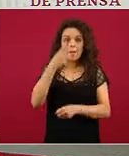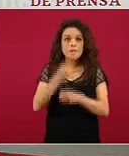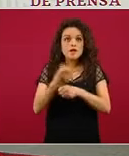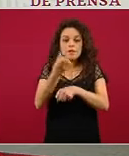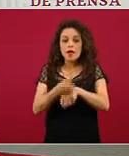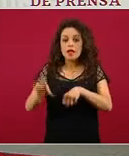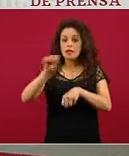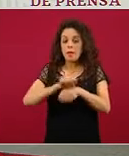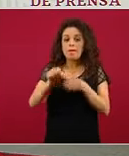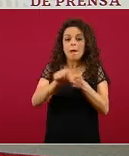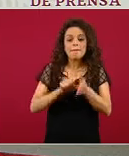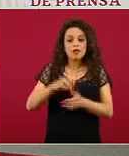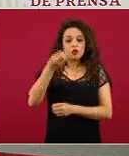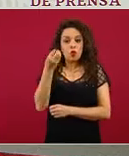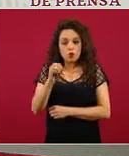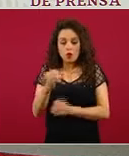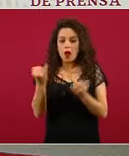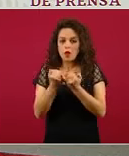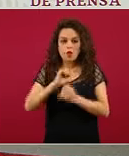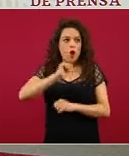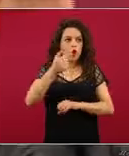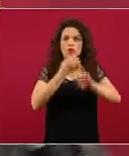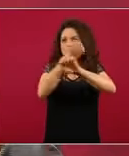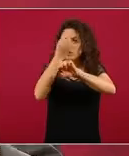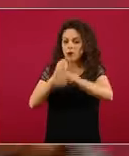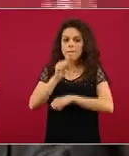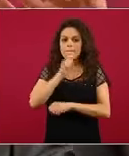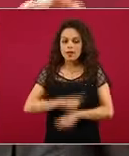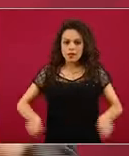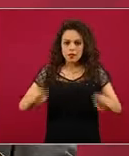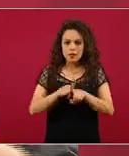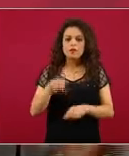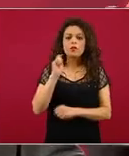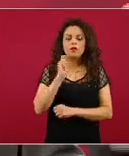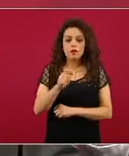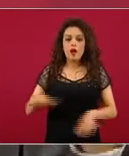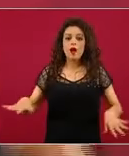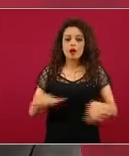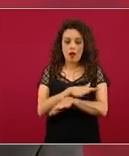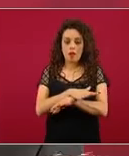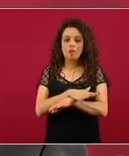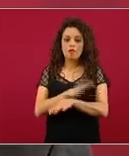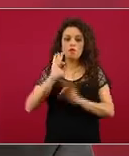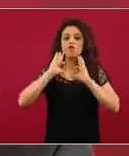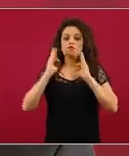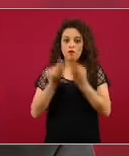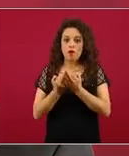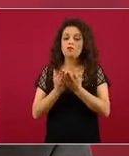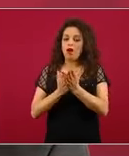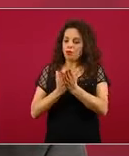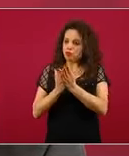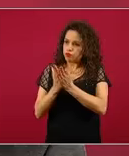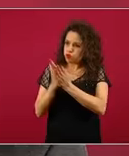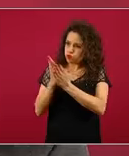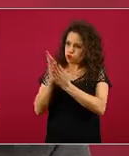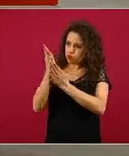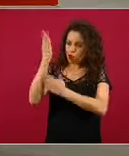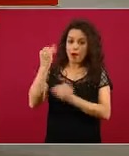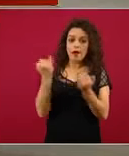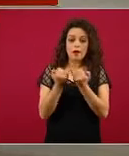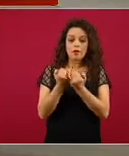en otros estados del país, empezó un cambio de trayectoria donde empezó a aumentar. Tal como lo acaba de presentar el doctor